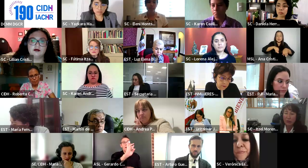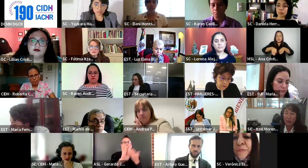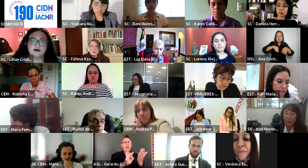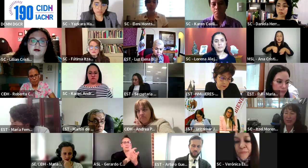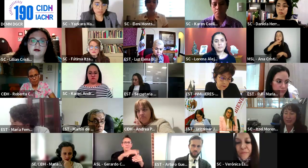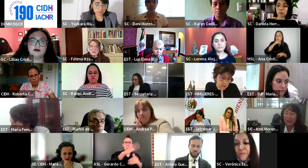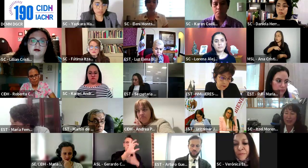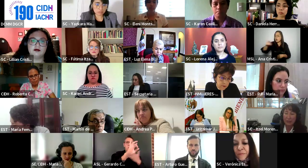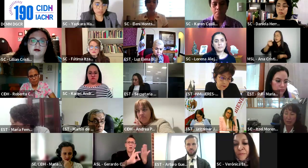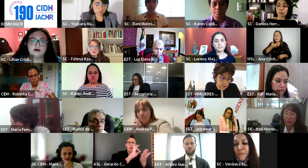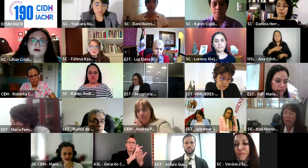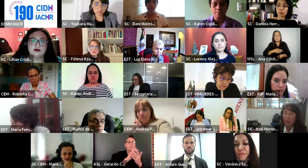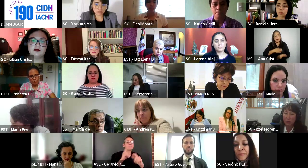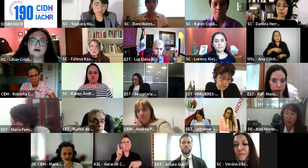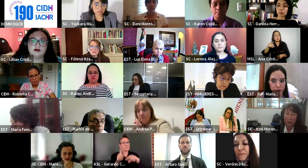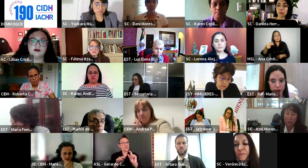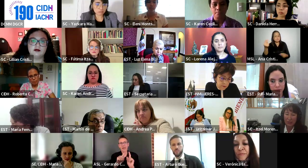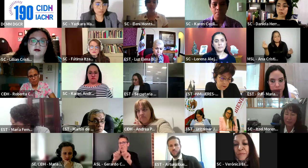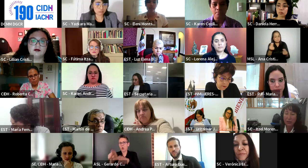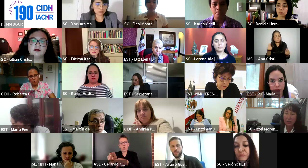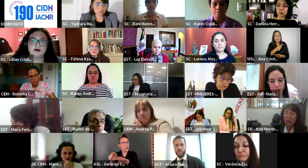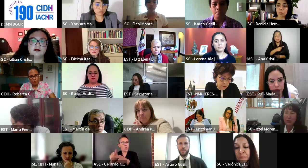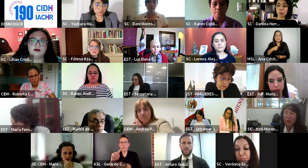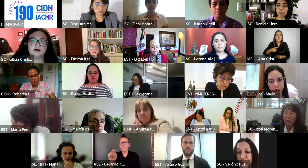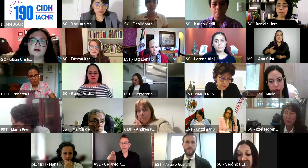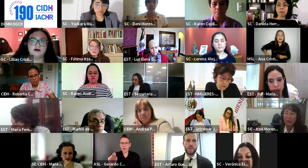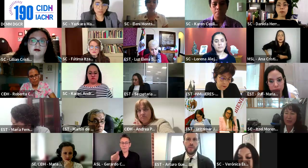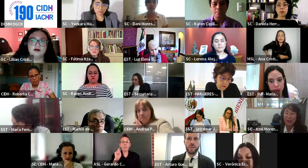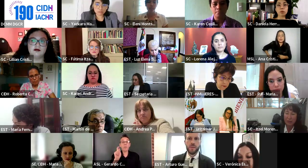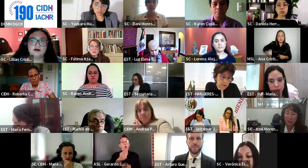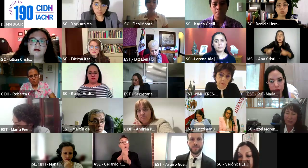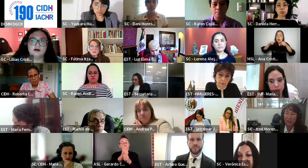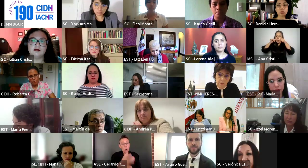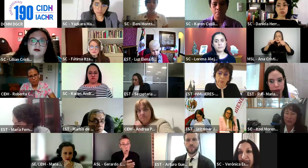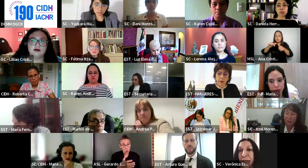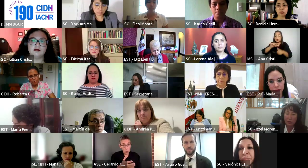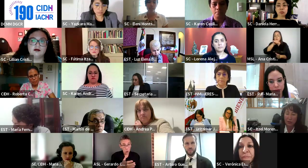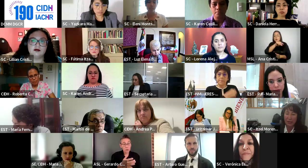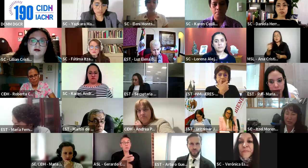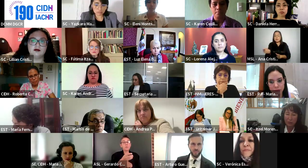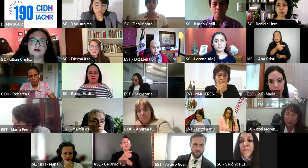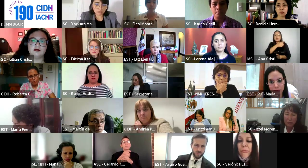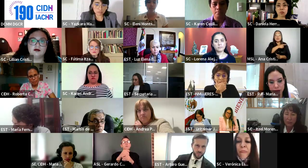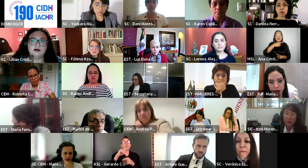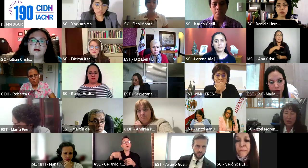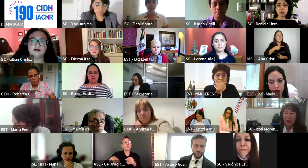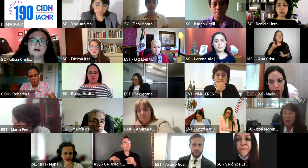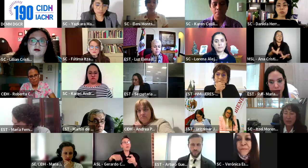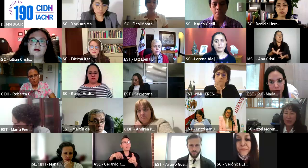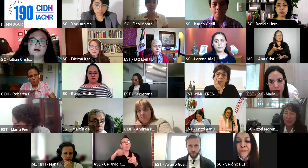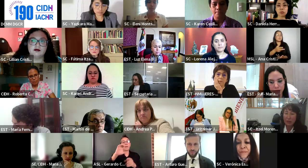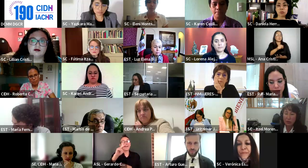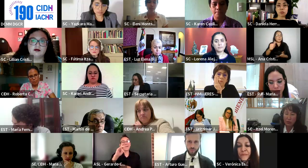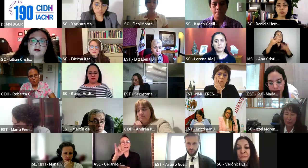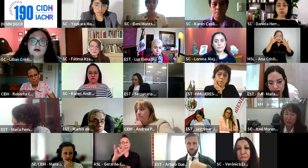lo que ocasionó que necesitara tratamiento de riñón por 4 meses. Después fue obligada a renunciar sin contar con algún derecho. A